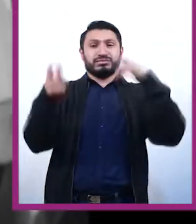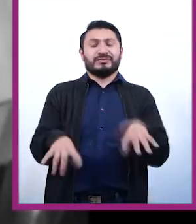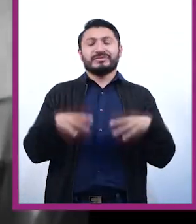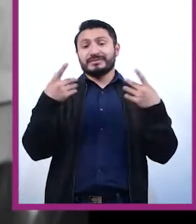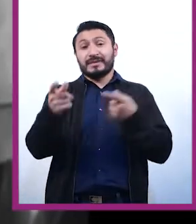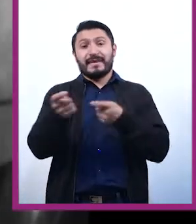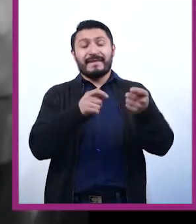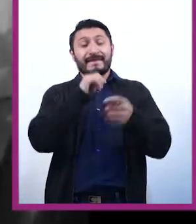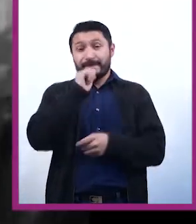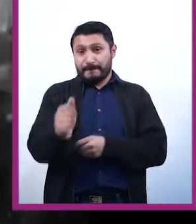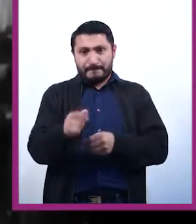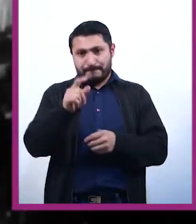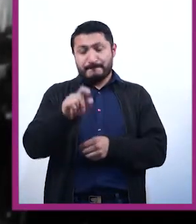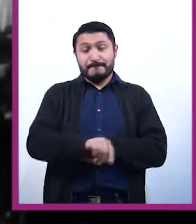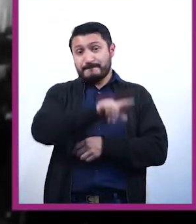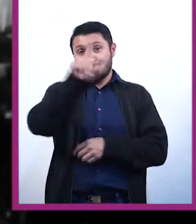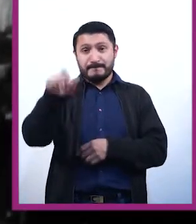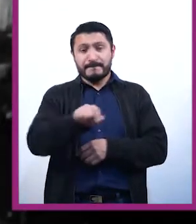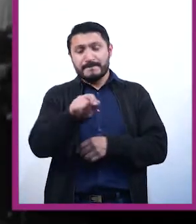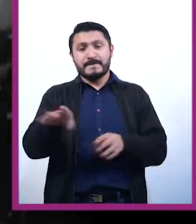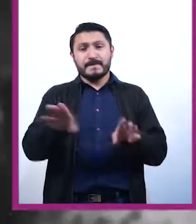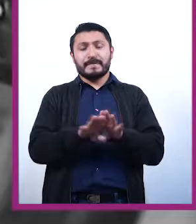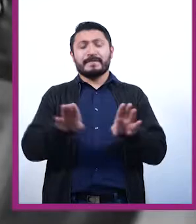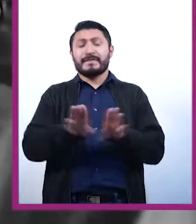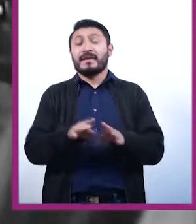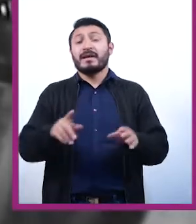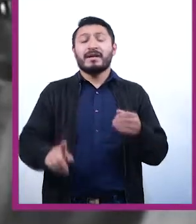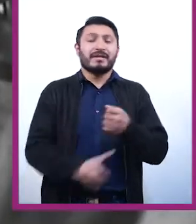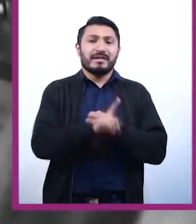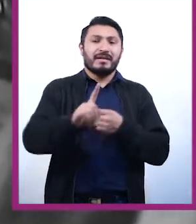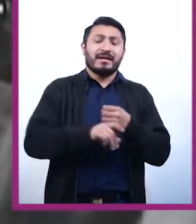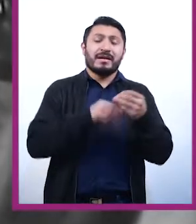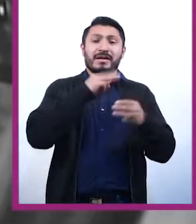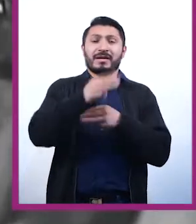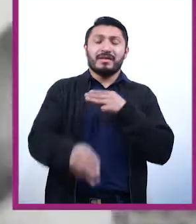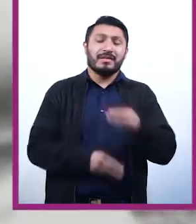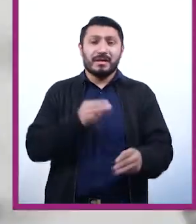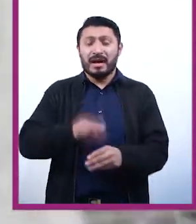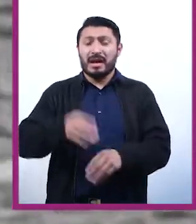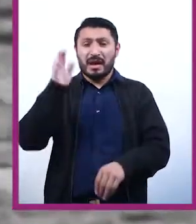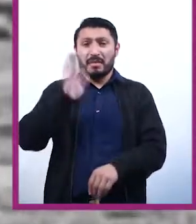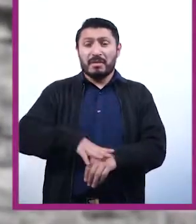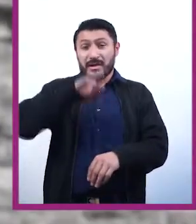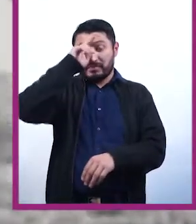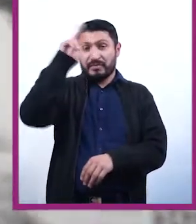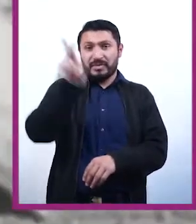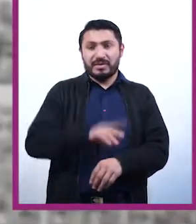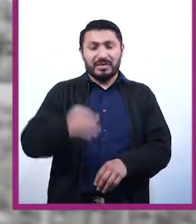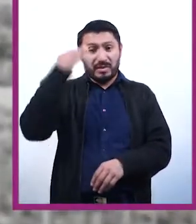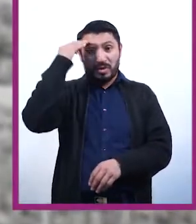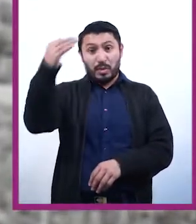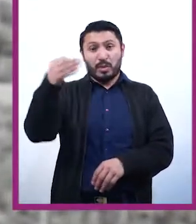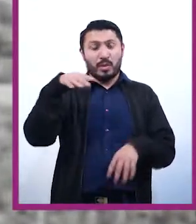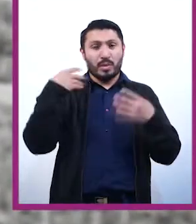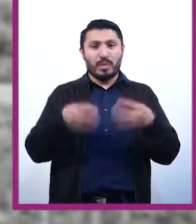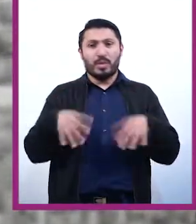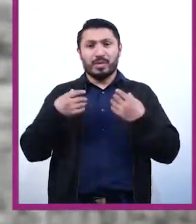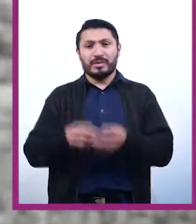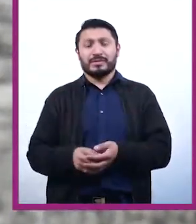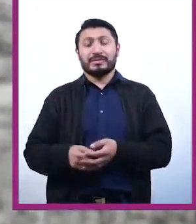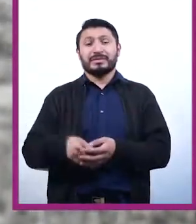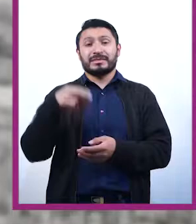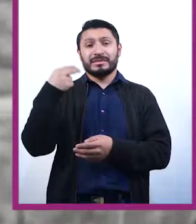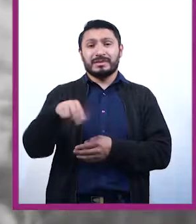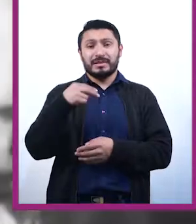descontrolado, completamente desmedido, que, a la postre, derivó en una de las crisis mundiales más catastróficas de todos